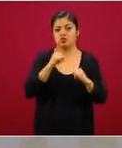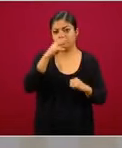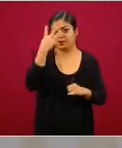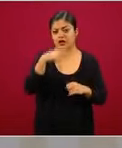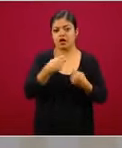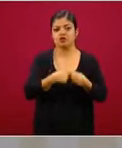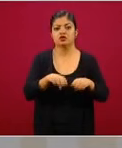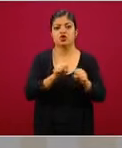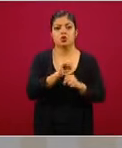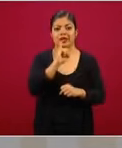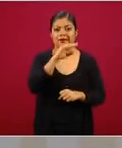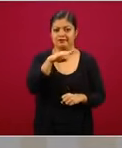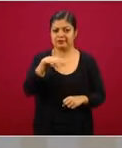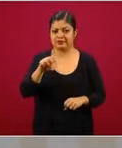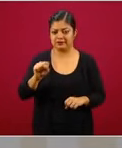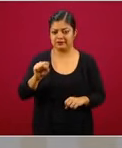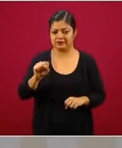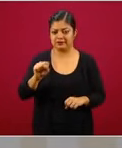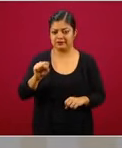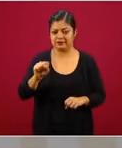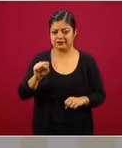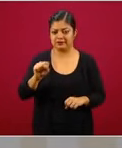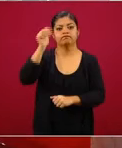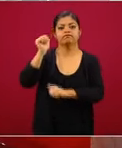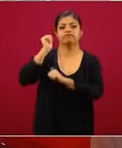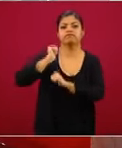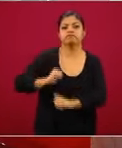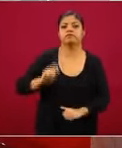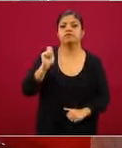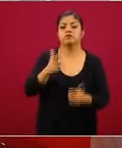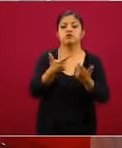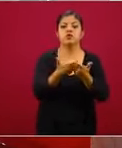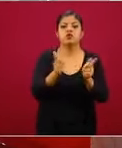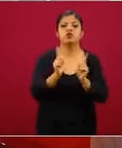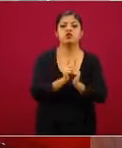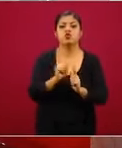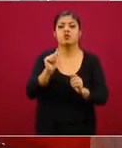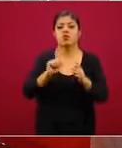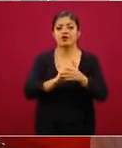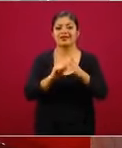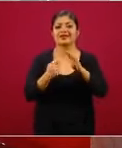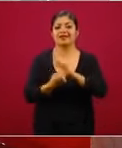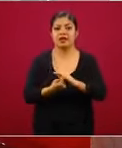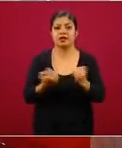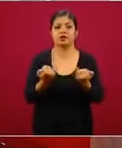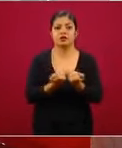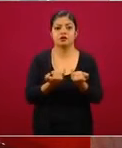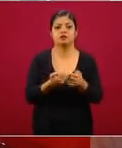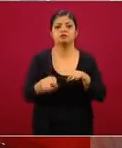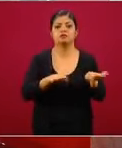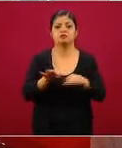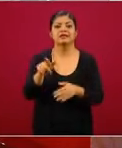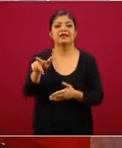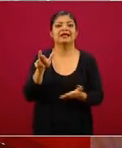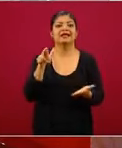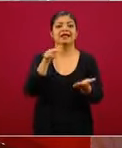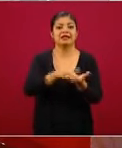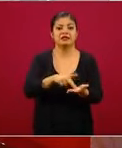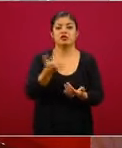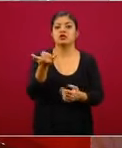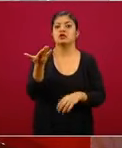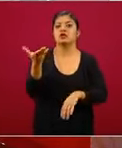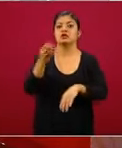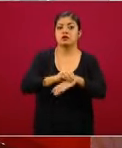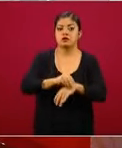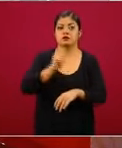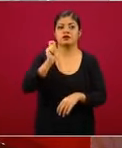Social, quien está a cargo de coordinar el grupo técnico y la operación del registro y